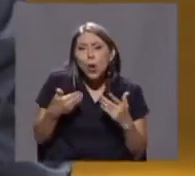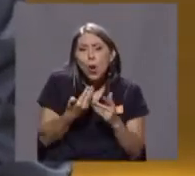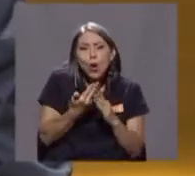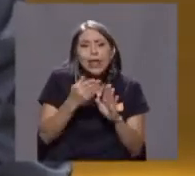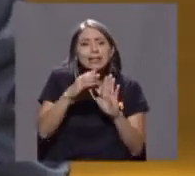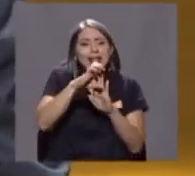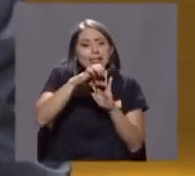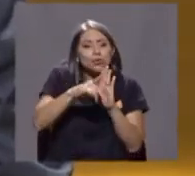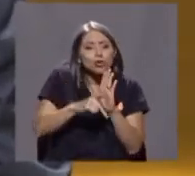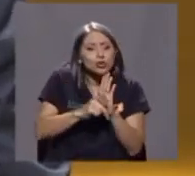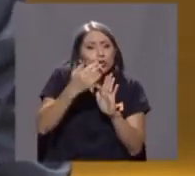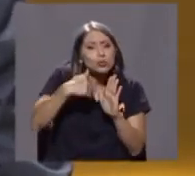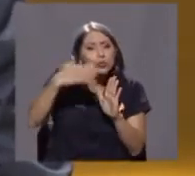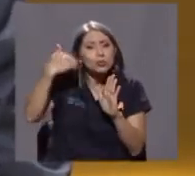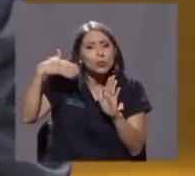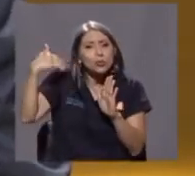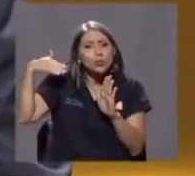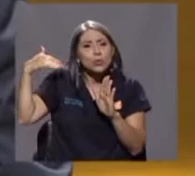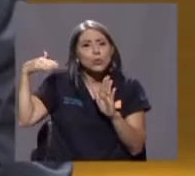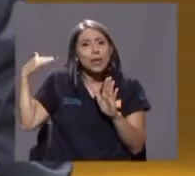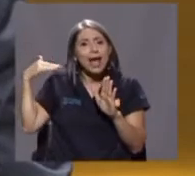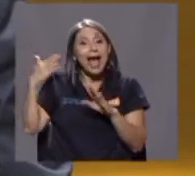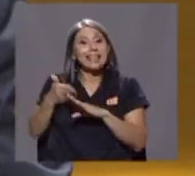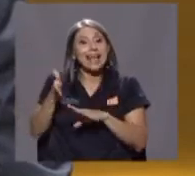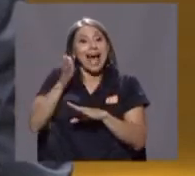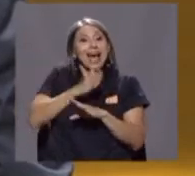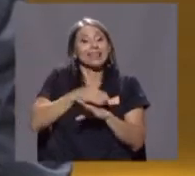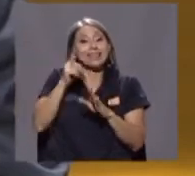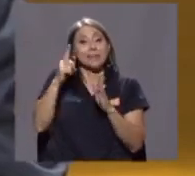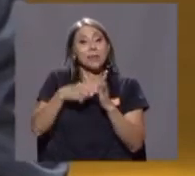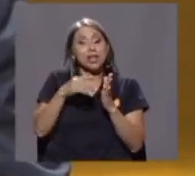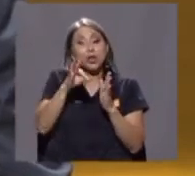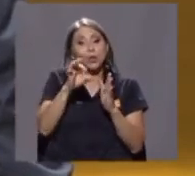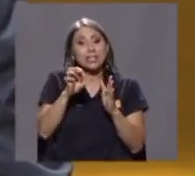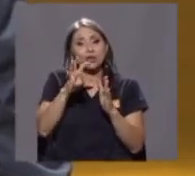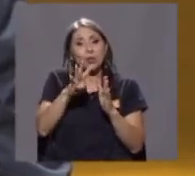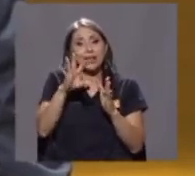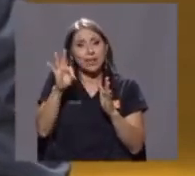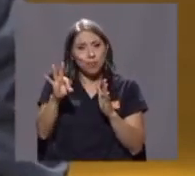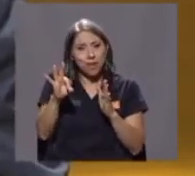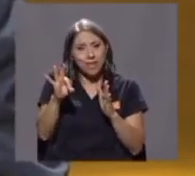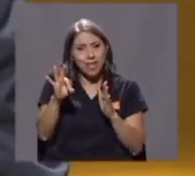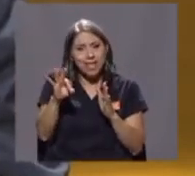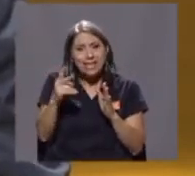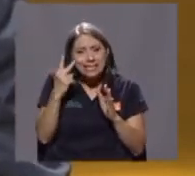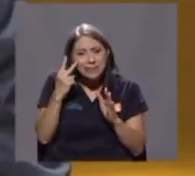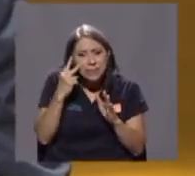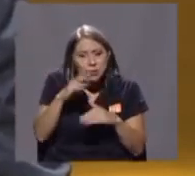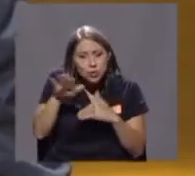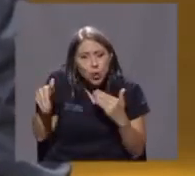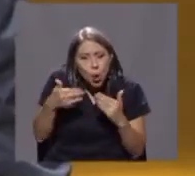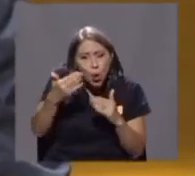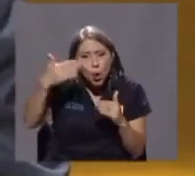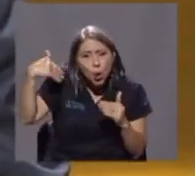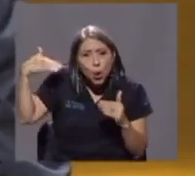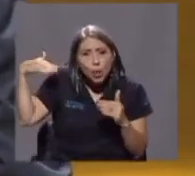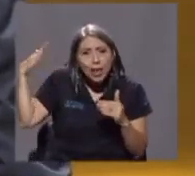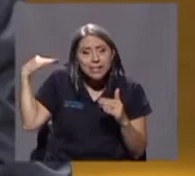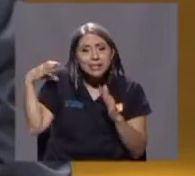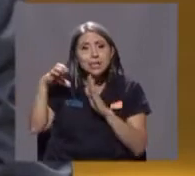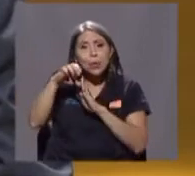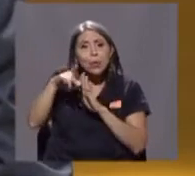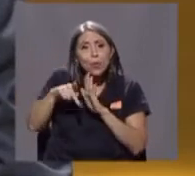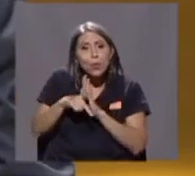días, hasta antes de la del 49, la Constitución que tuvo más protección o